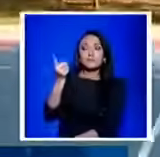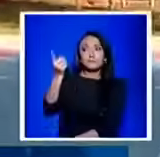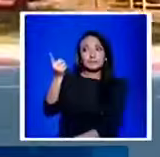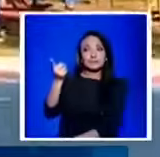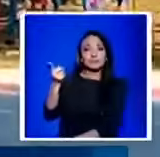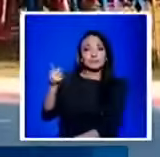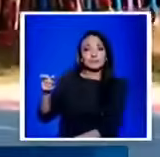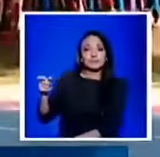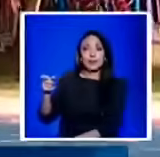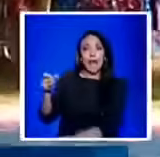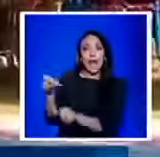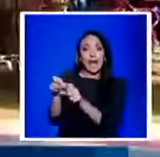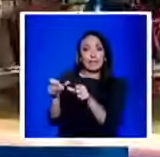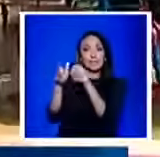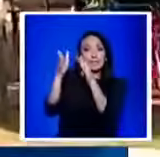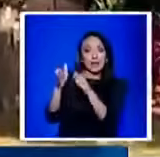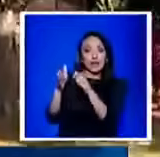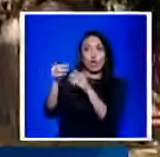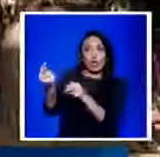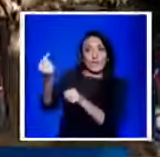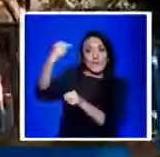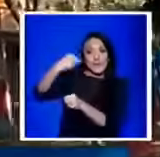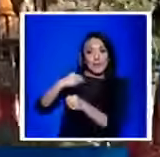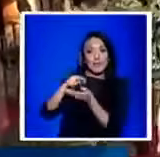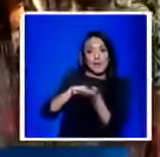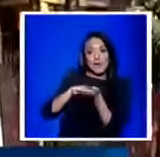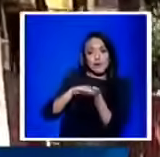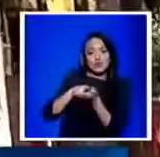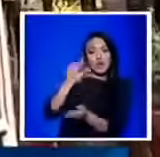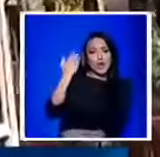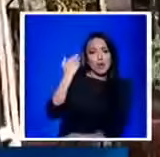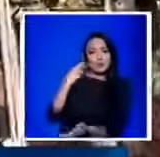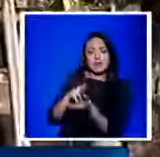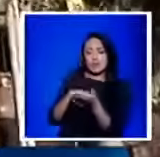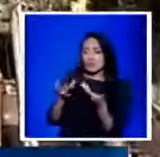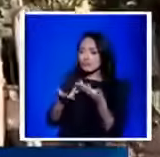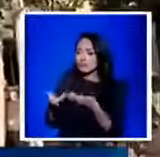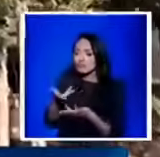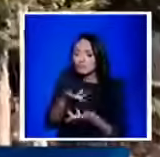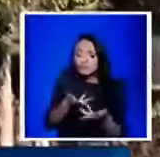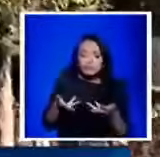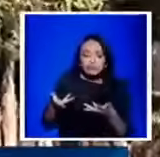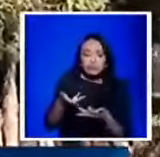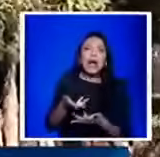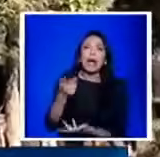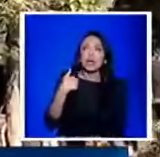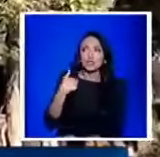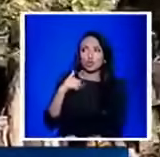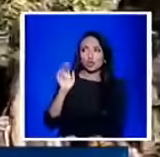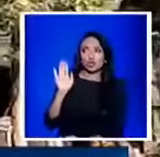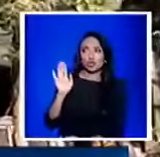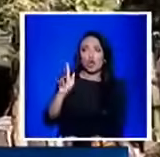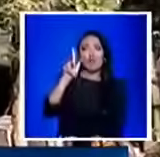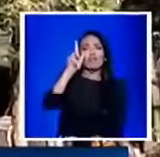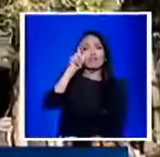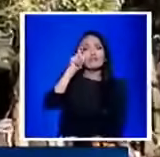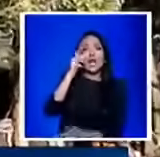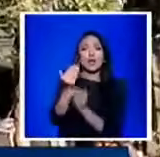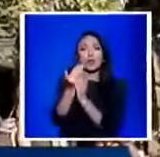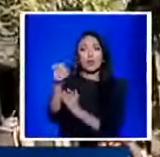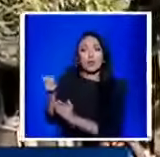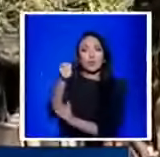la zona Eloy Alfaro también se reunió con nosotros hace un par de meses, dijo que iba a poner un fiscalizador nuevo,